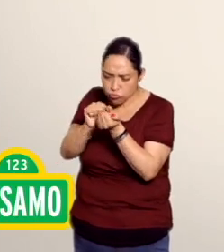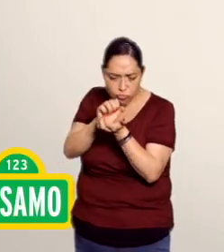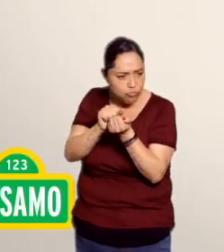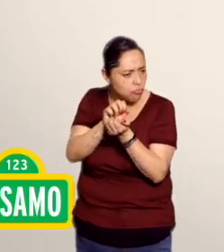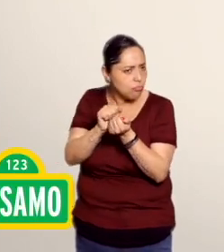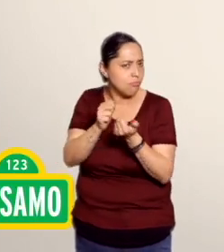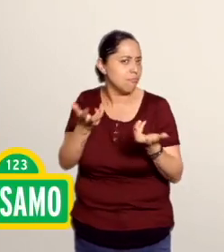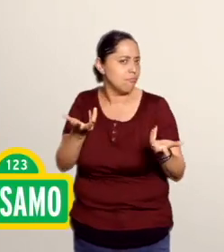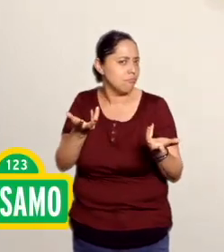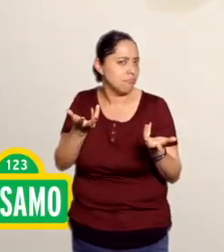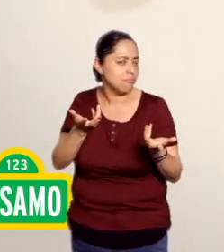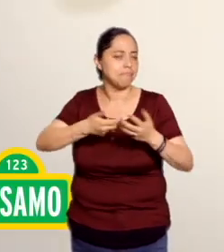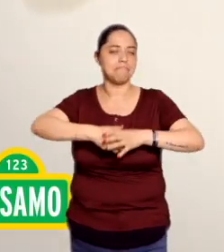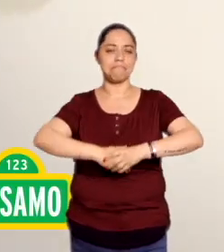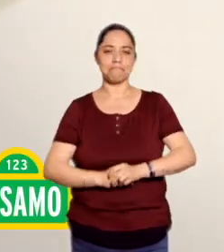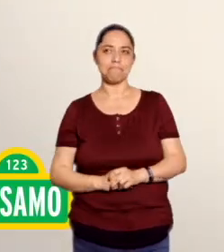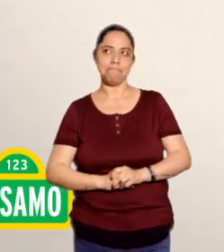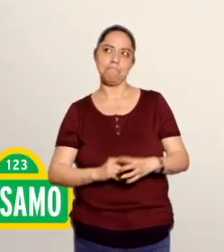de plastilina.